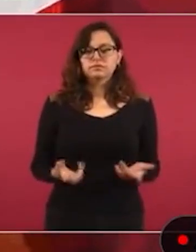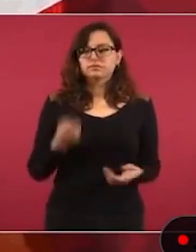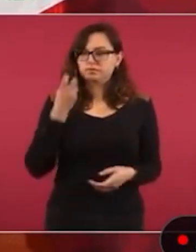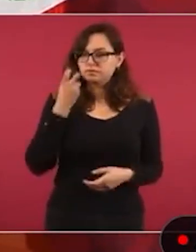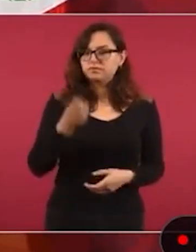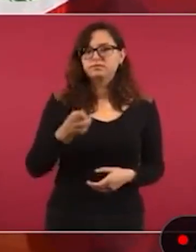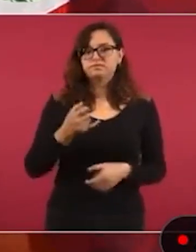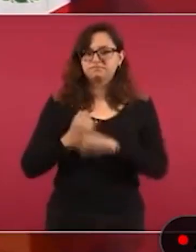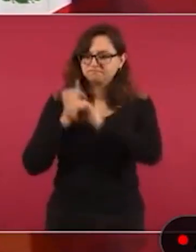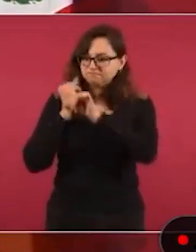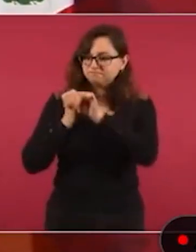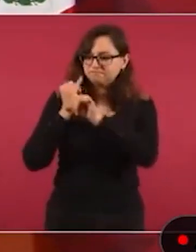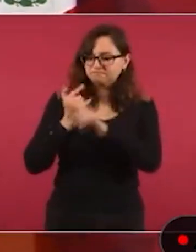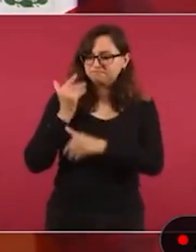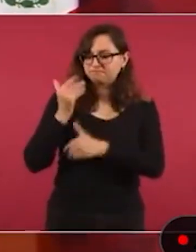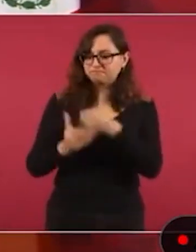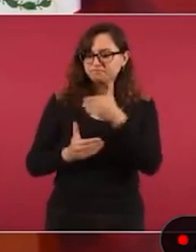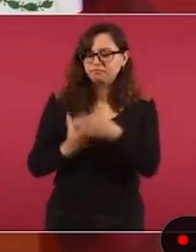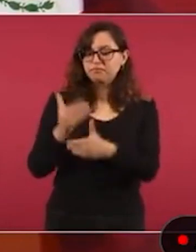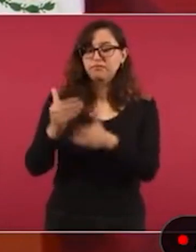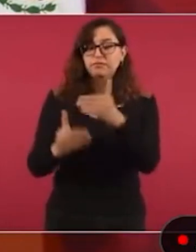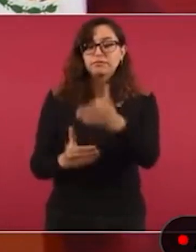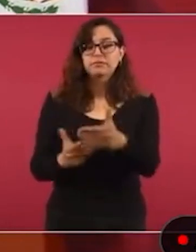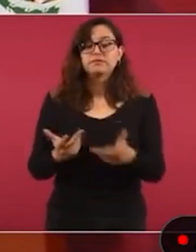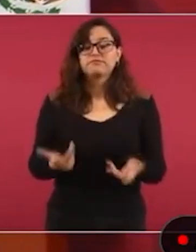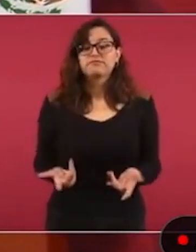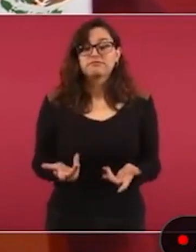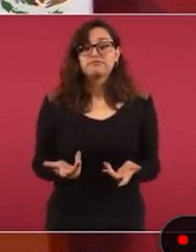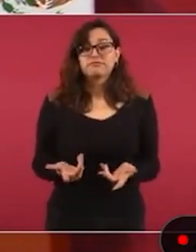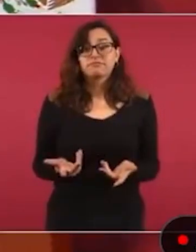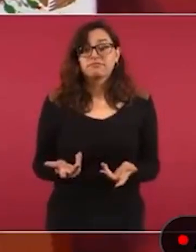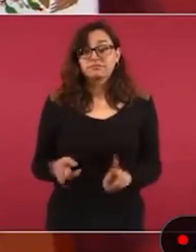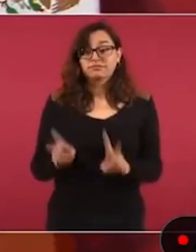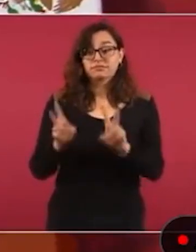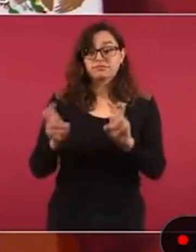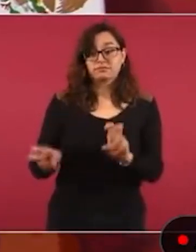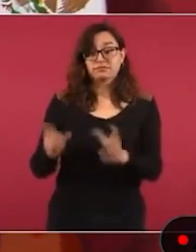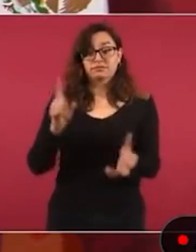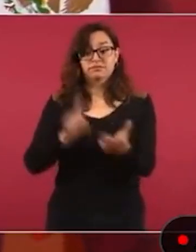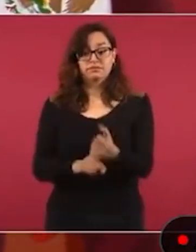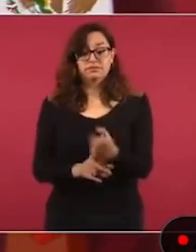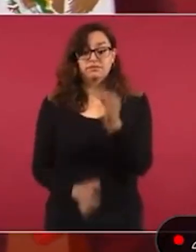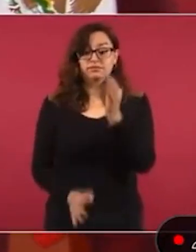está haciendo. No puedo, por razones